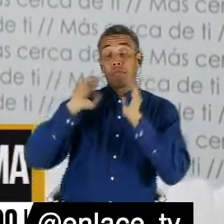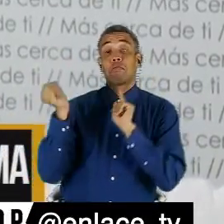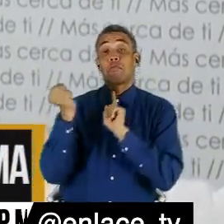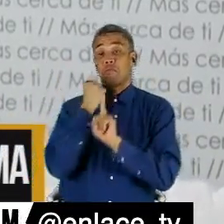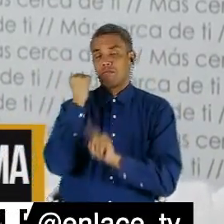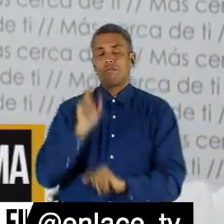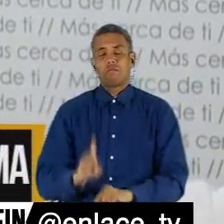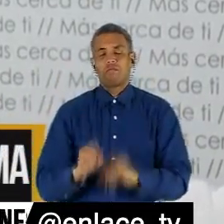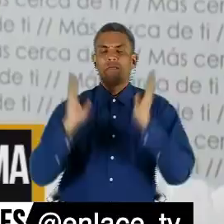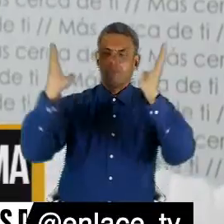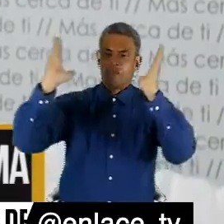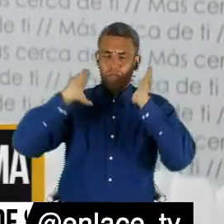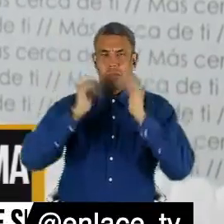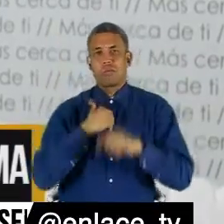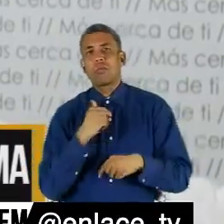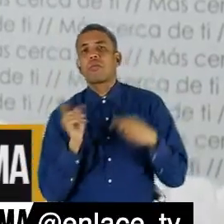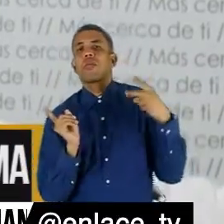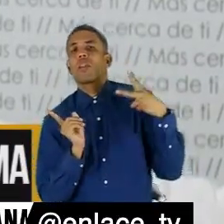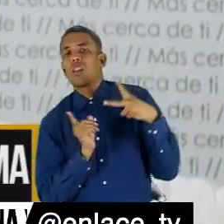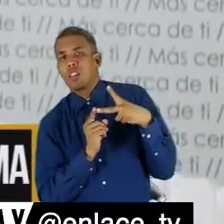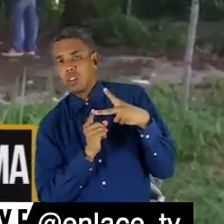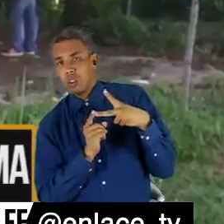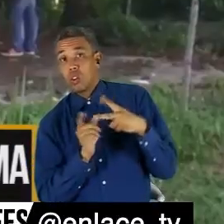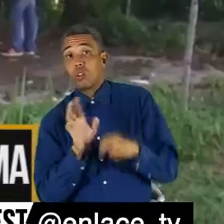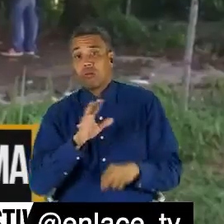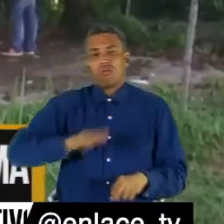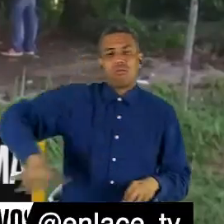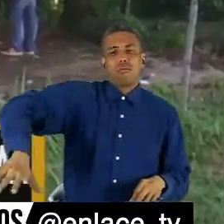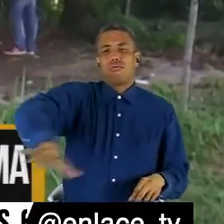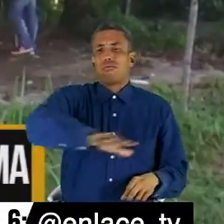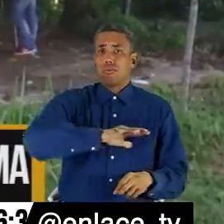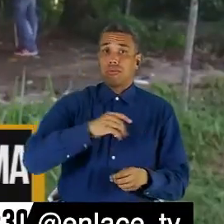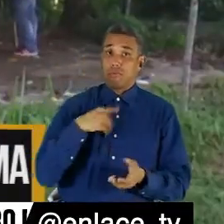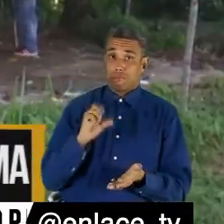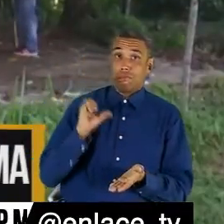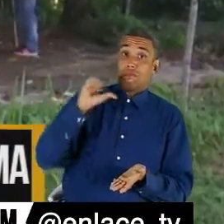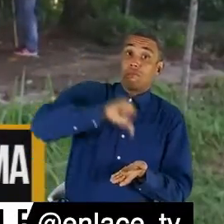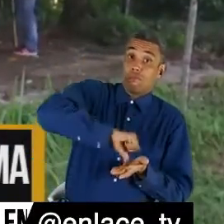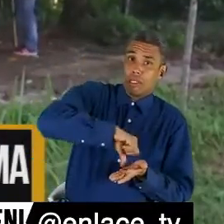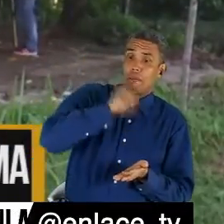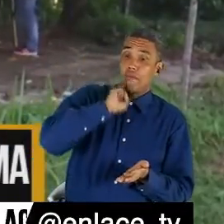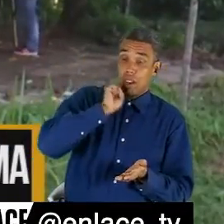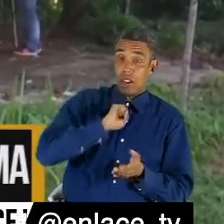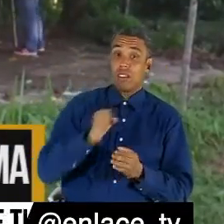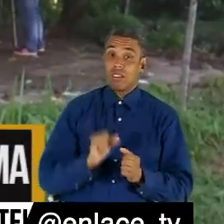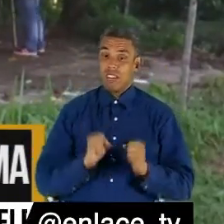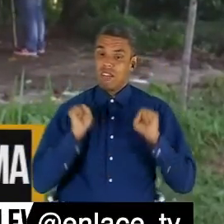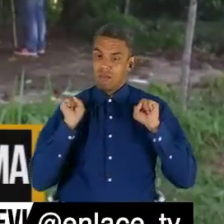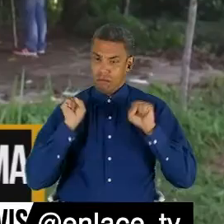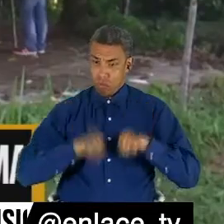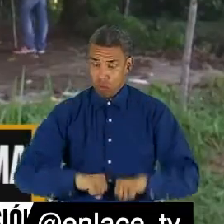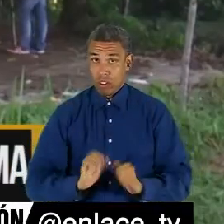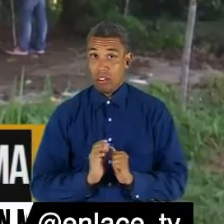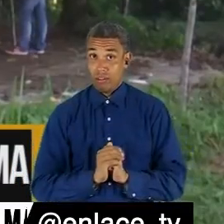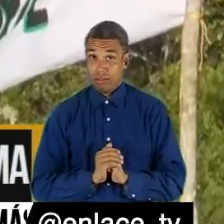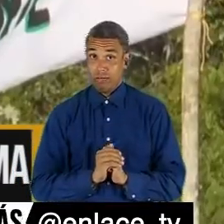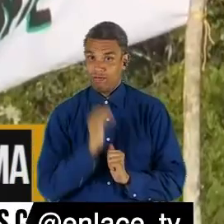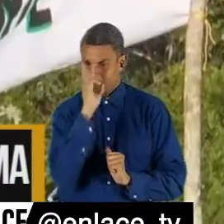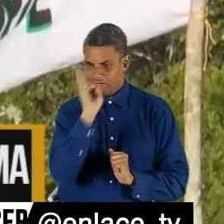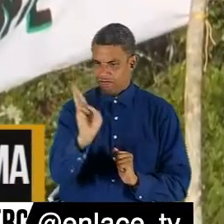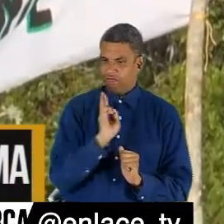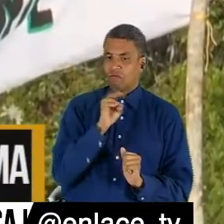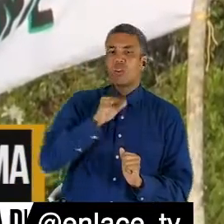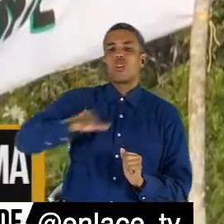territorialidad, tierra y territorio y territorialidad para el campesinado. Como, ¿qué quiere decir esto? Hacer, decretar y respetar la zona de